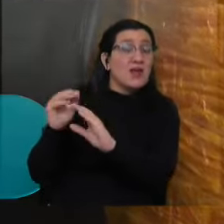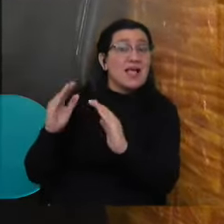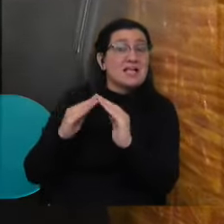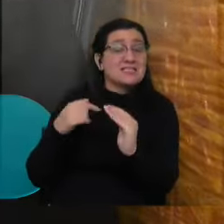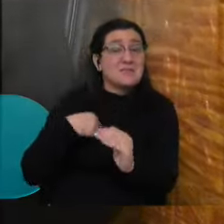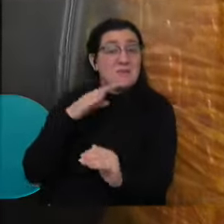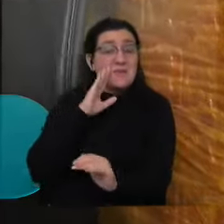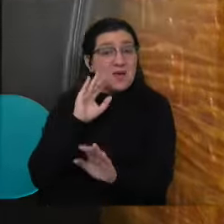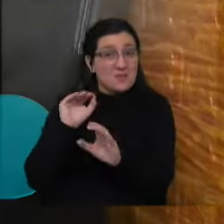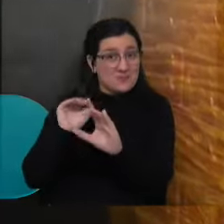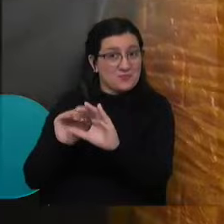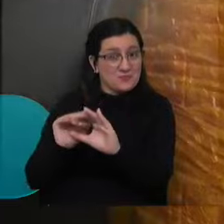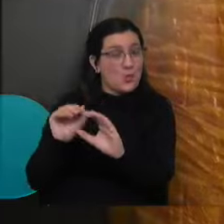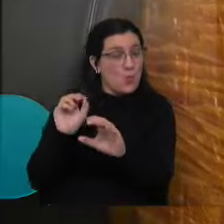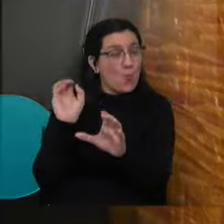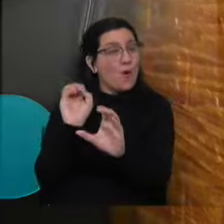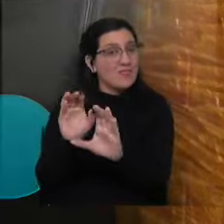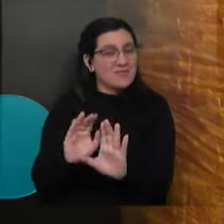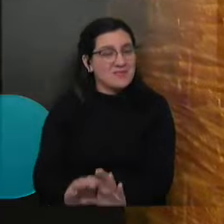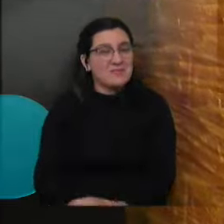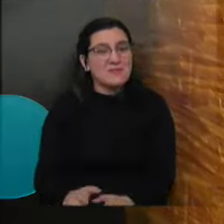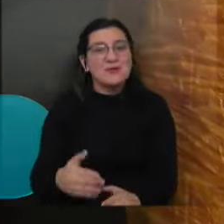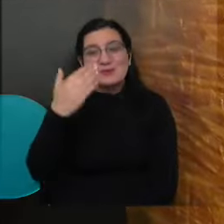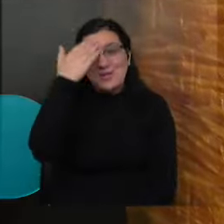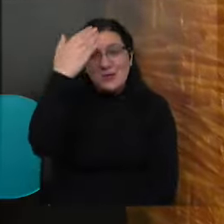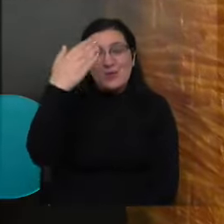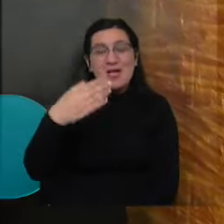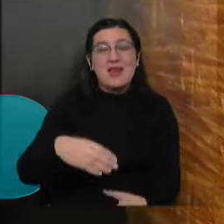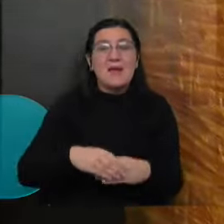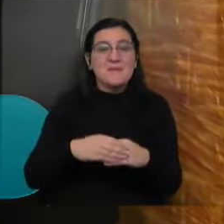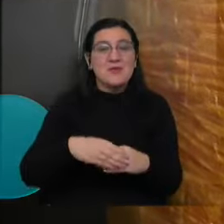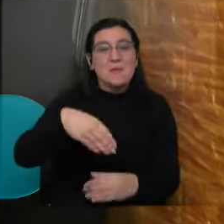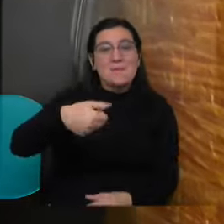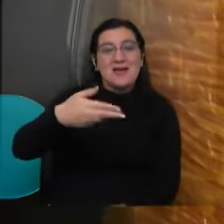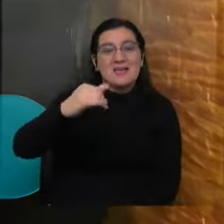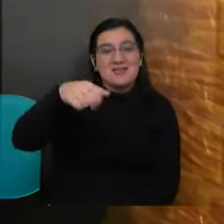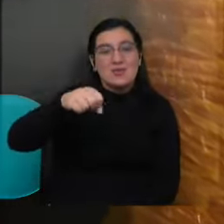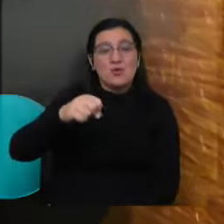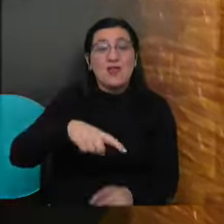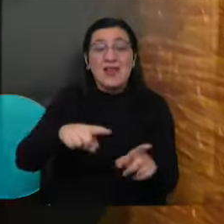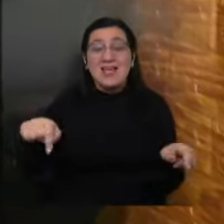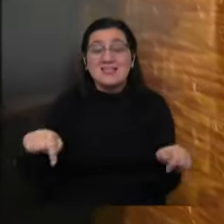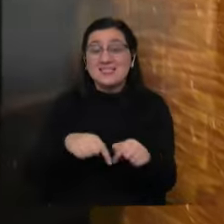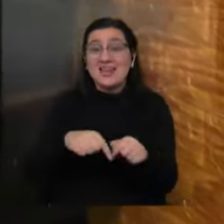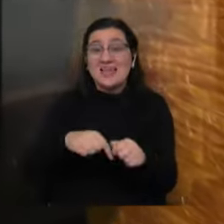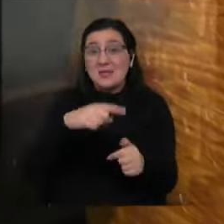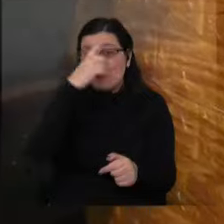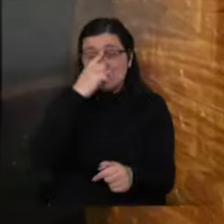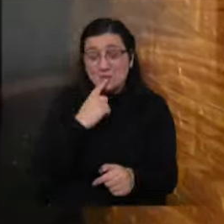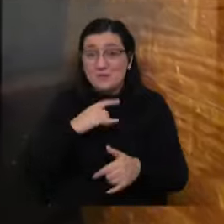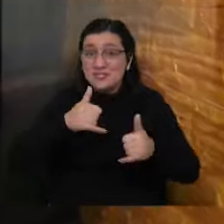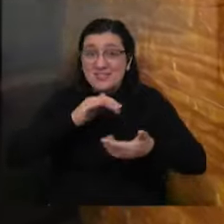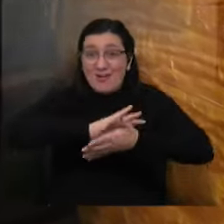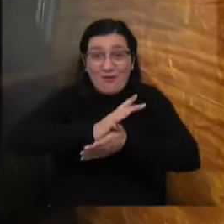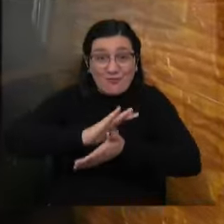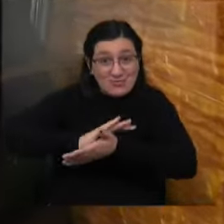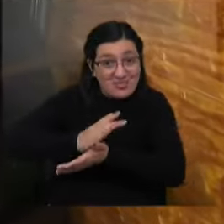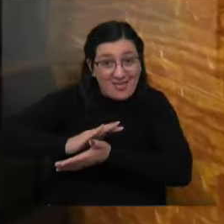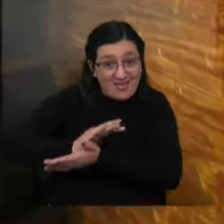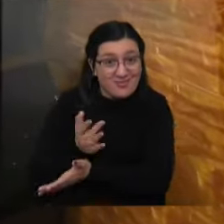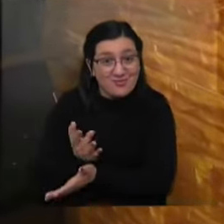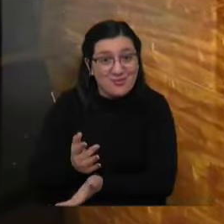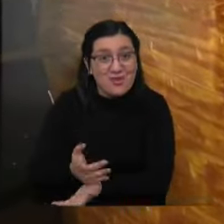hermoso bueno el saludo a ese amigo de Mariano y no olviden Mariano la sala el museo ya con todo agotado no hay más lugar no hay más lugar